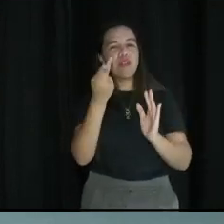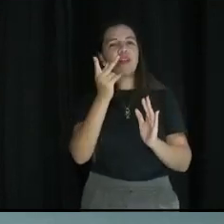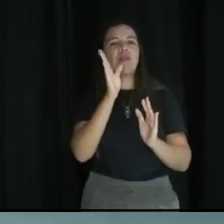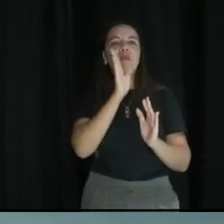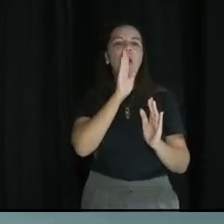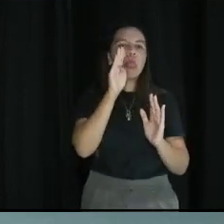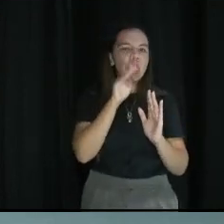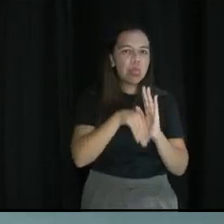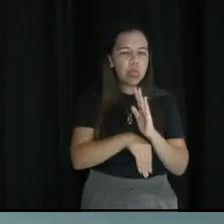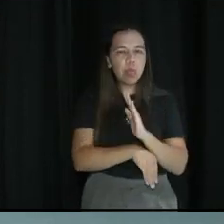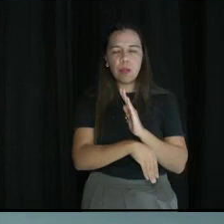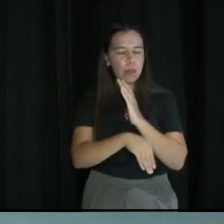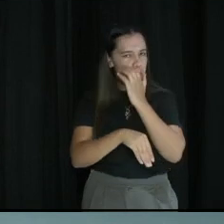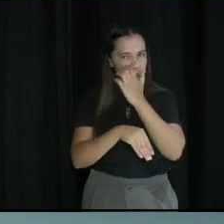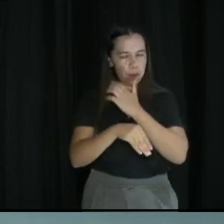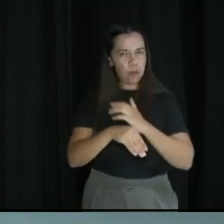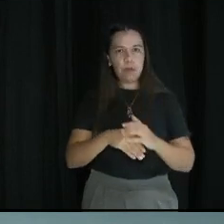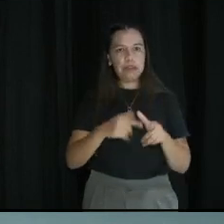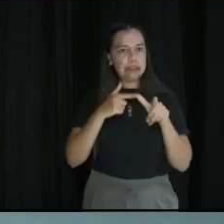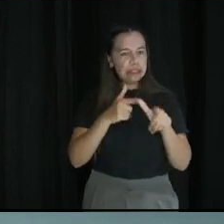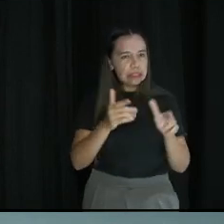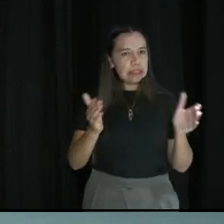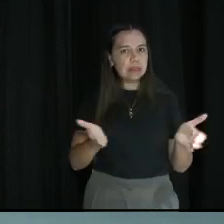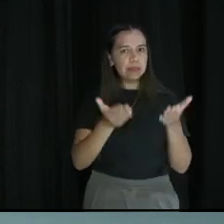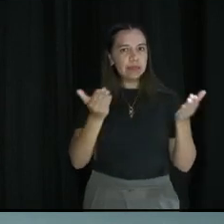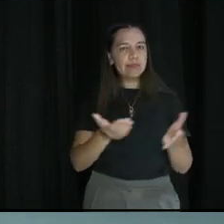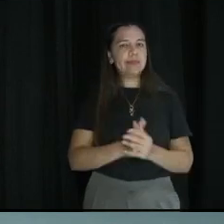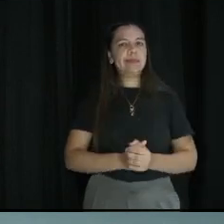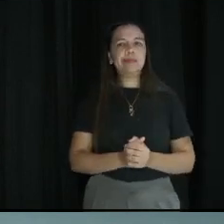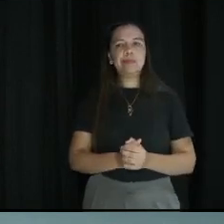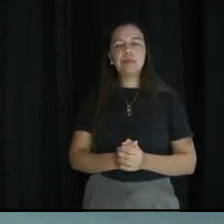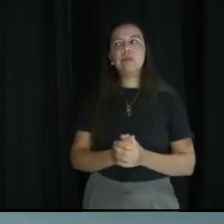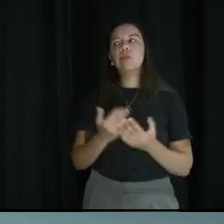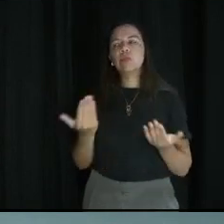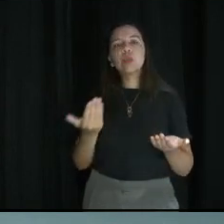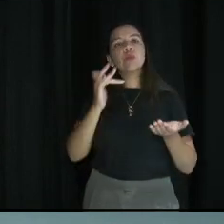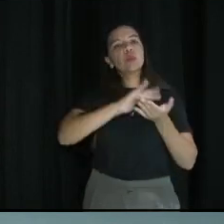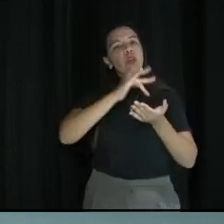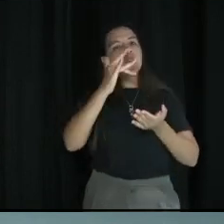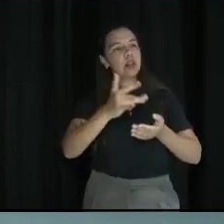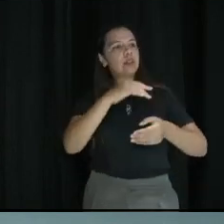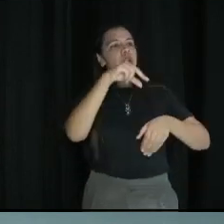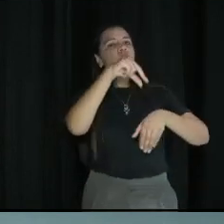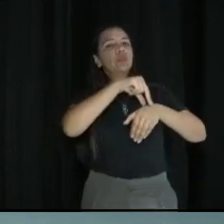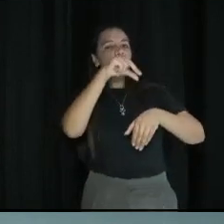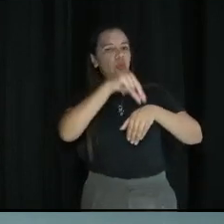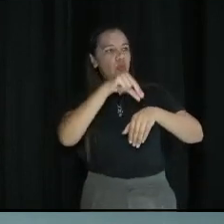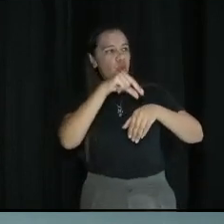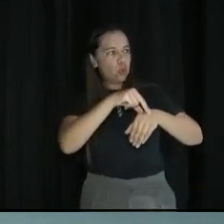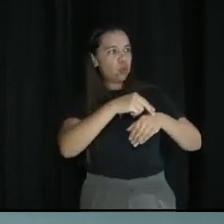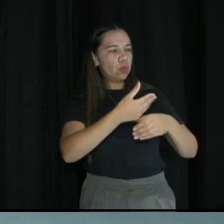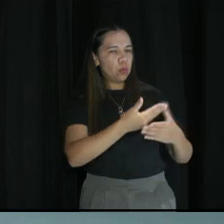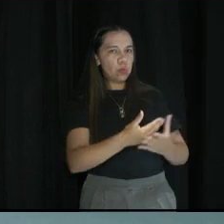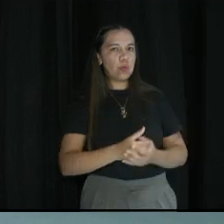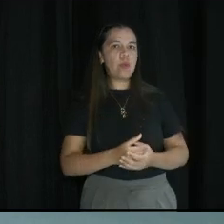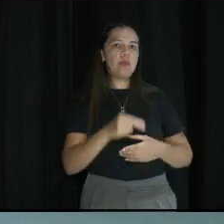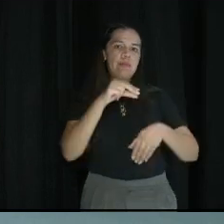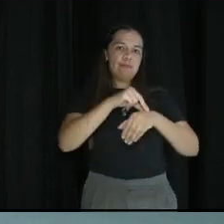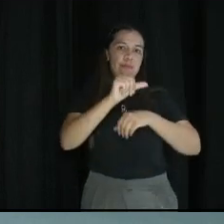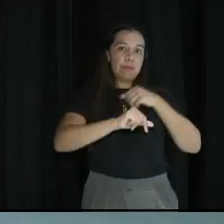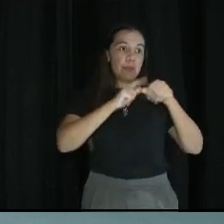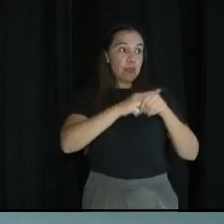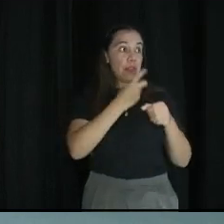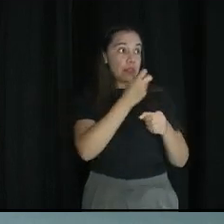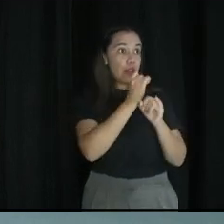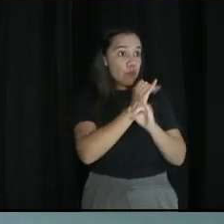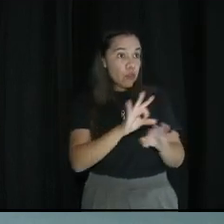un retroceso. Pues agradecerte, médico, siempre esta información es